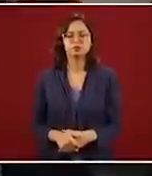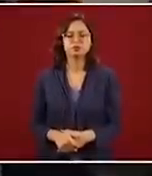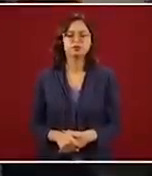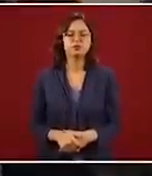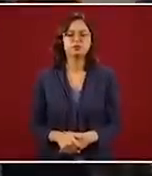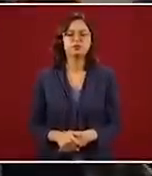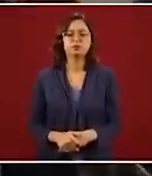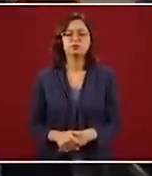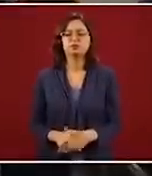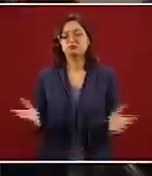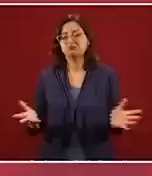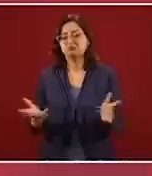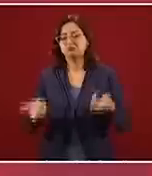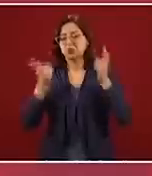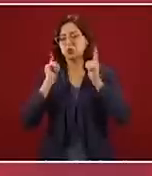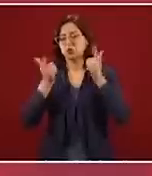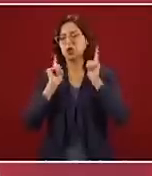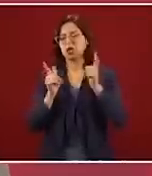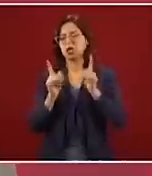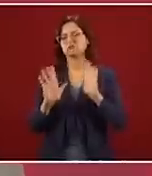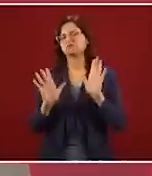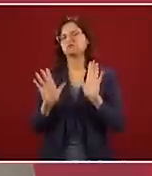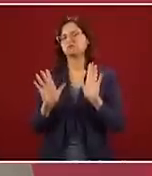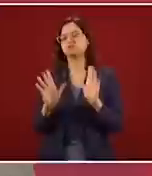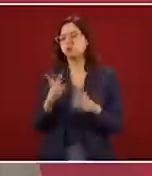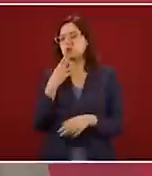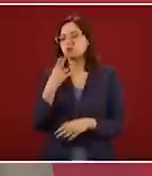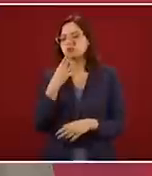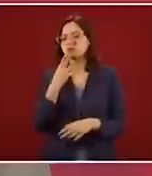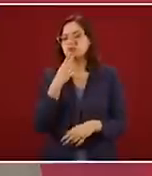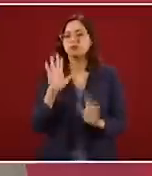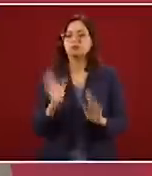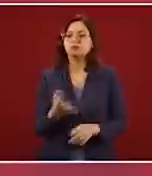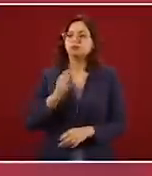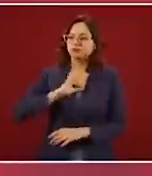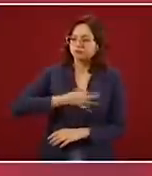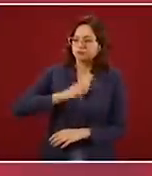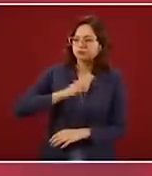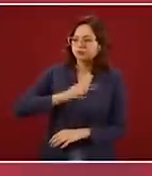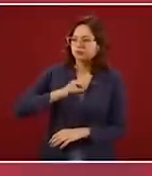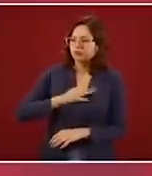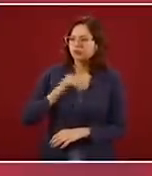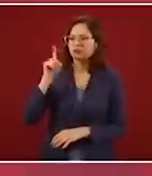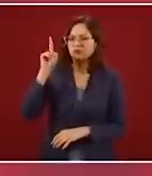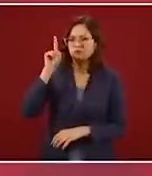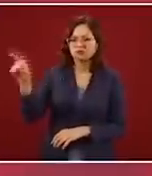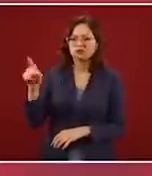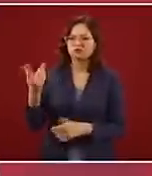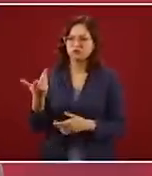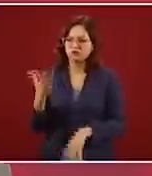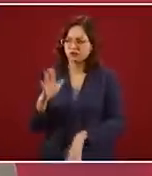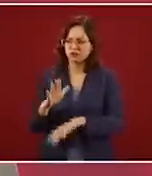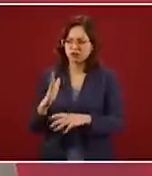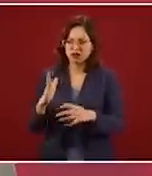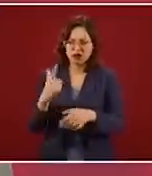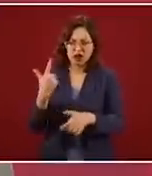esperamos no va a ser necesario si el virus sigue teniendo el comportamiento que hasta ahorita ha demostrado, que es un virus que no tiene una importante capacidad